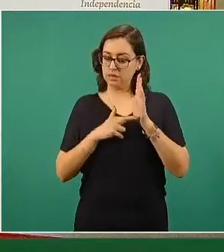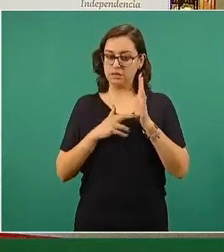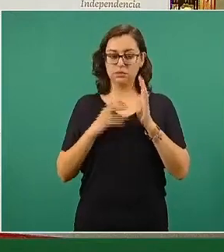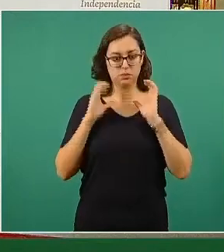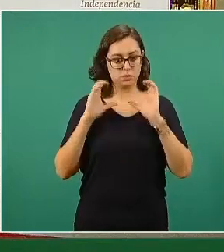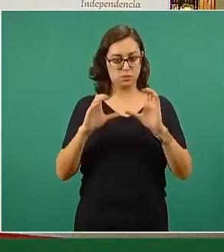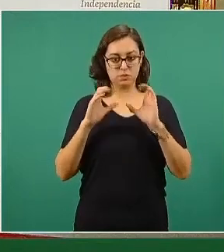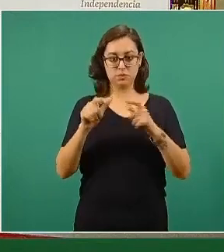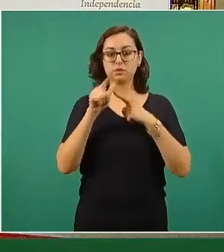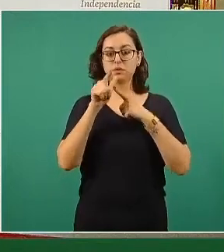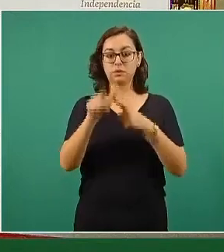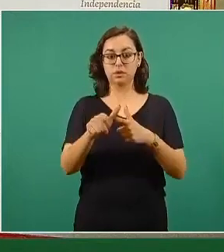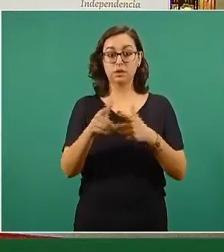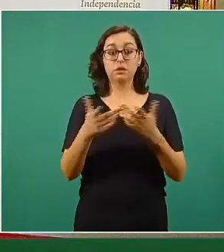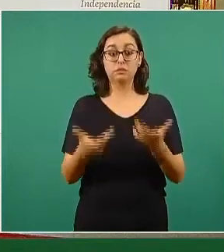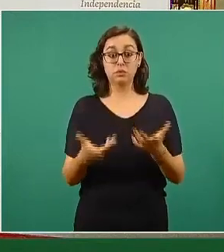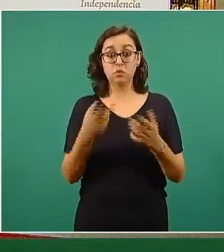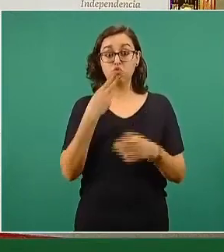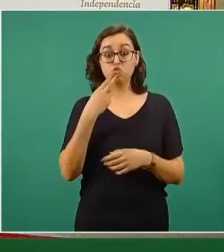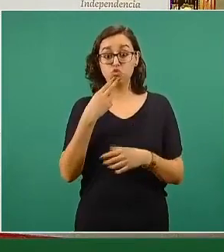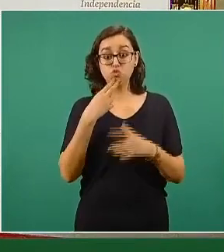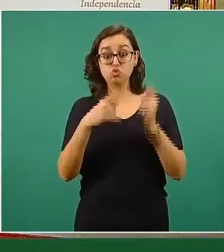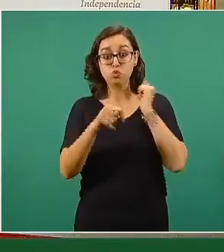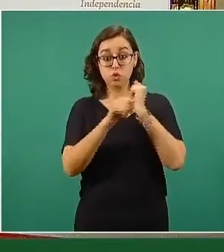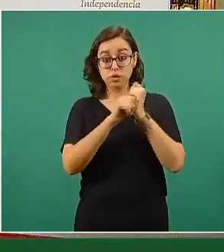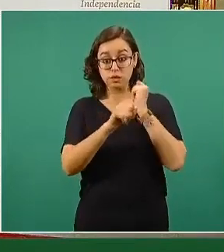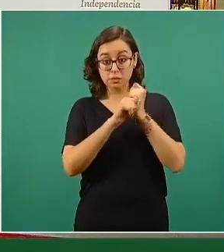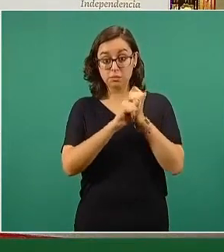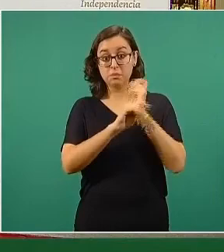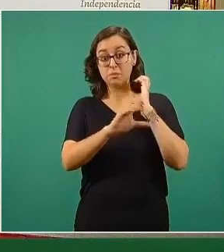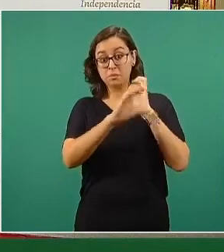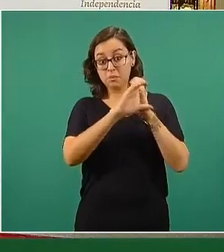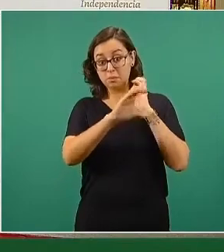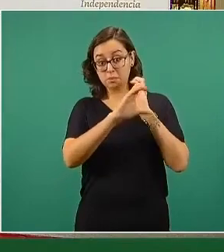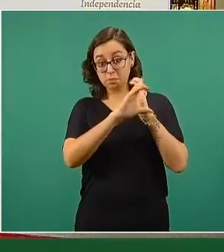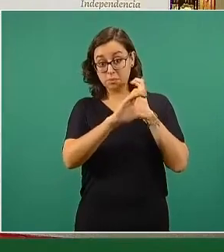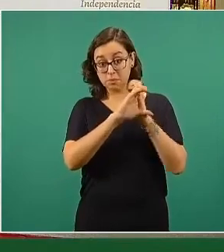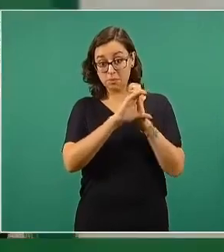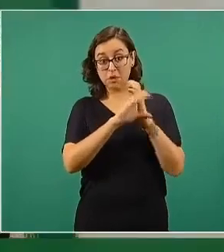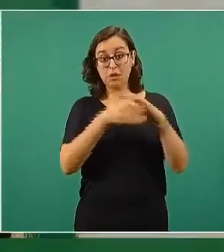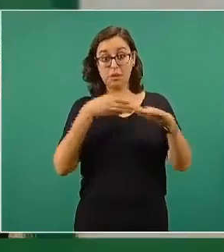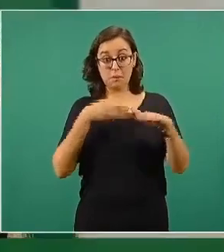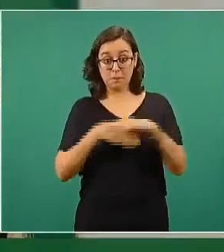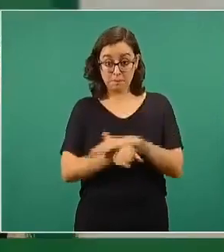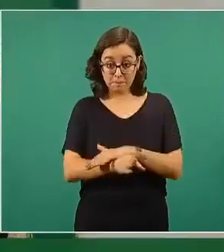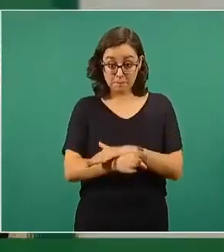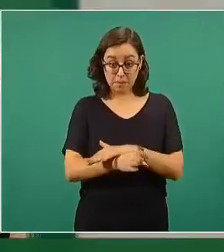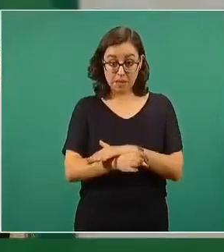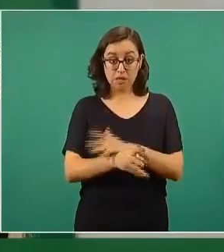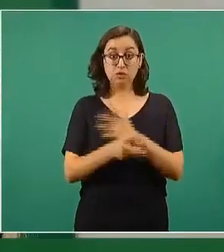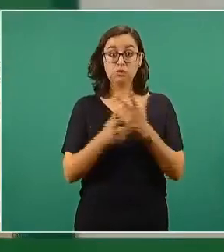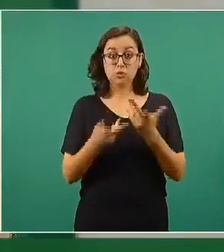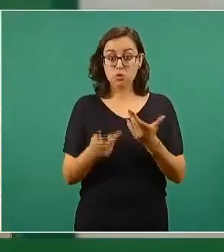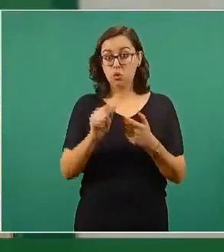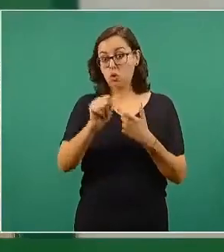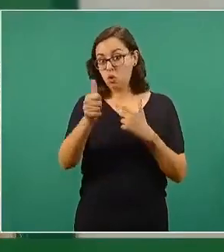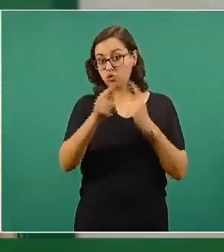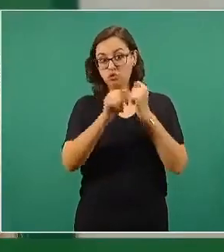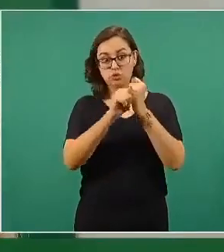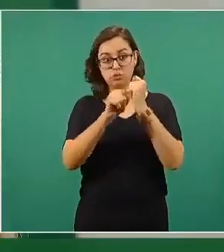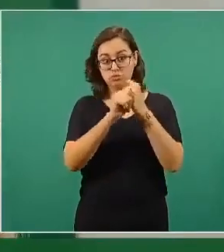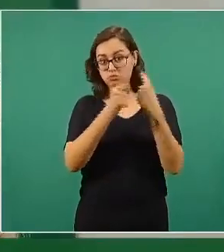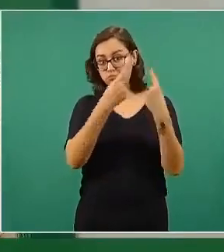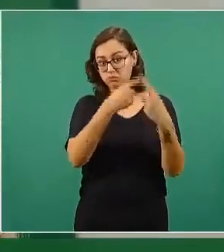que se tiene que utilizar el transporte público, puede ser el autobús, en algunos lugares el metro, ya lo dijo el doctor, puede haber otro tipo de